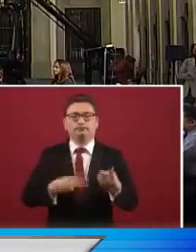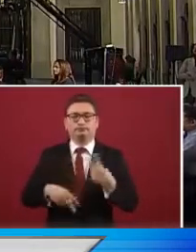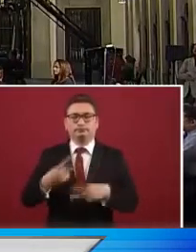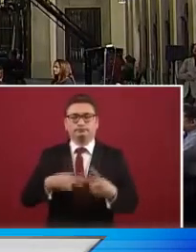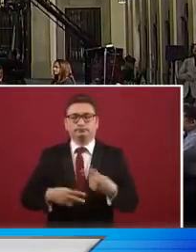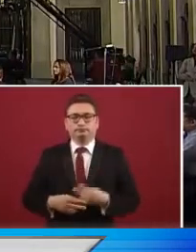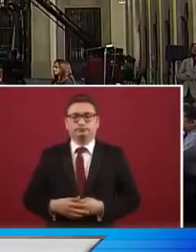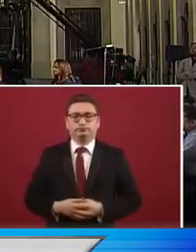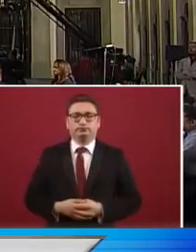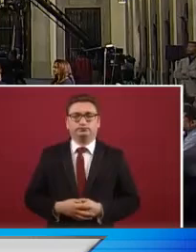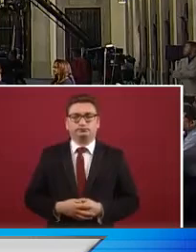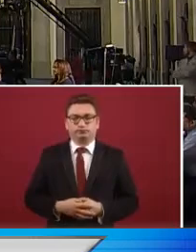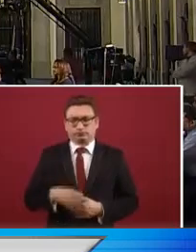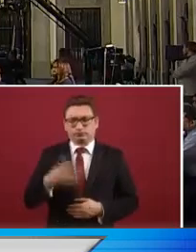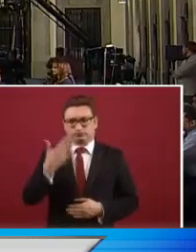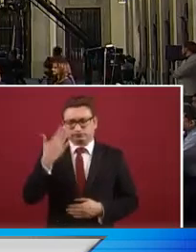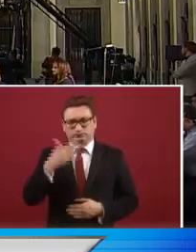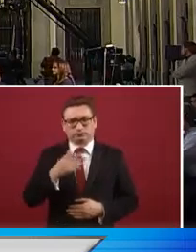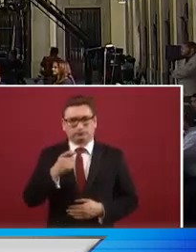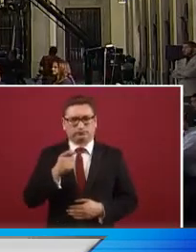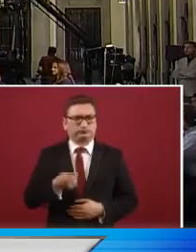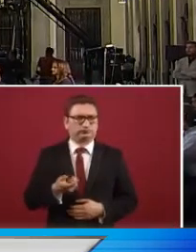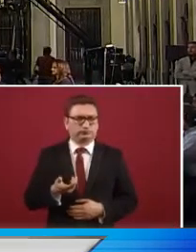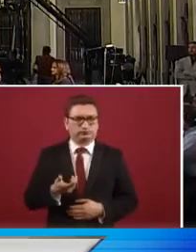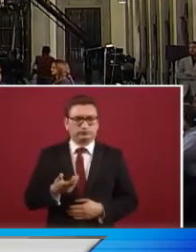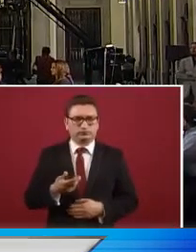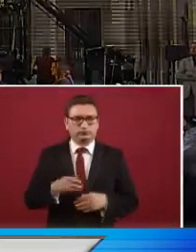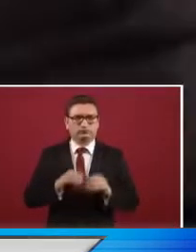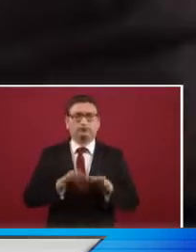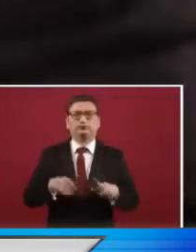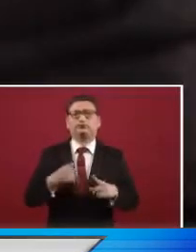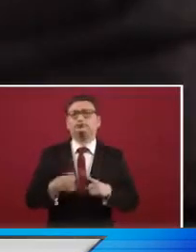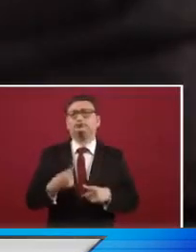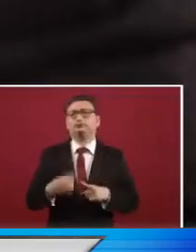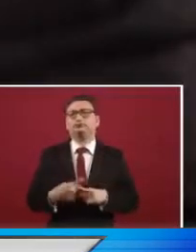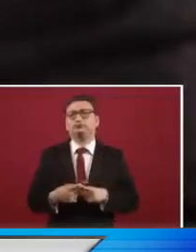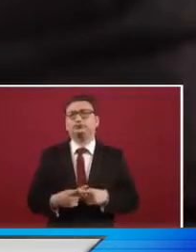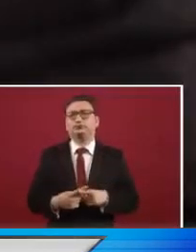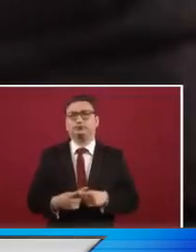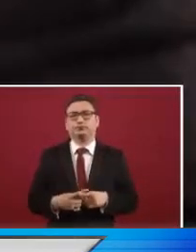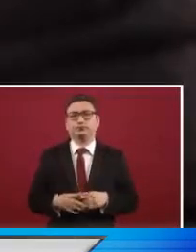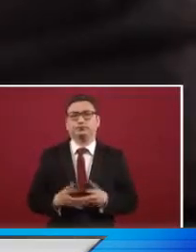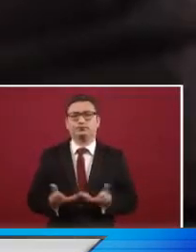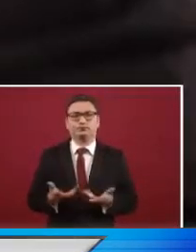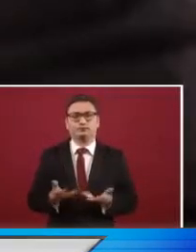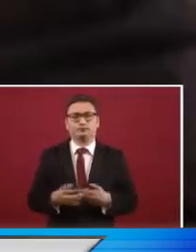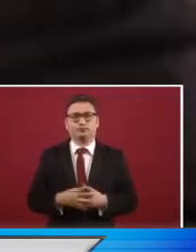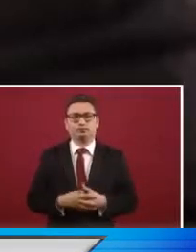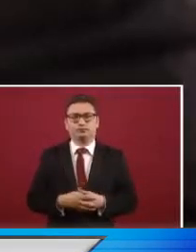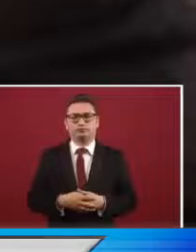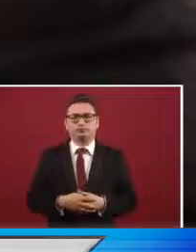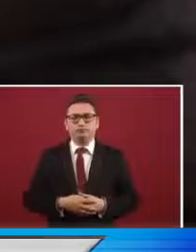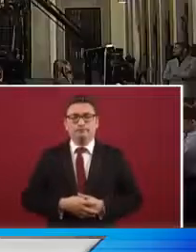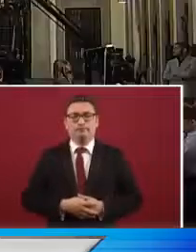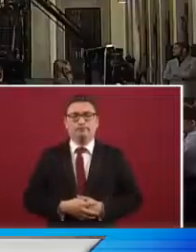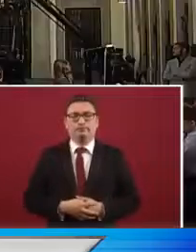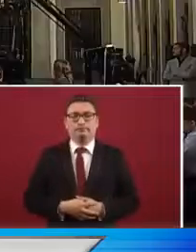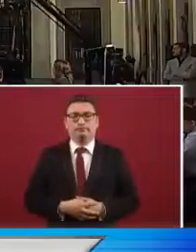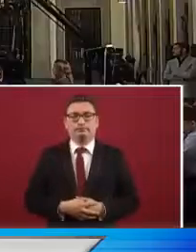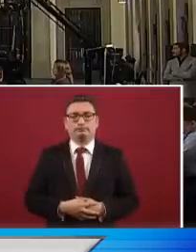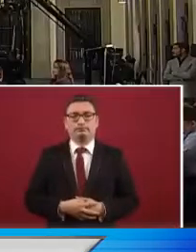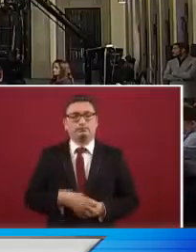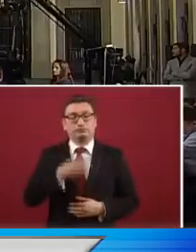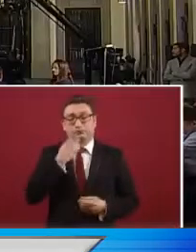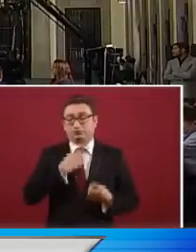el 70% de los medicamentos al gobierno federal e intentaron realizar un boicot al entregar medicamentos para tratar el cáncer. Ya llegó la